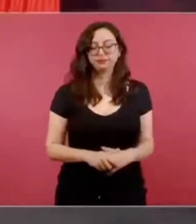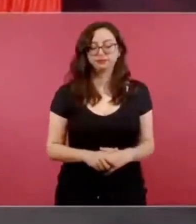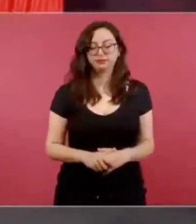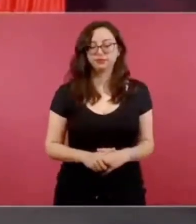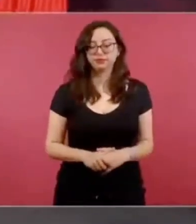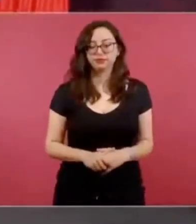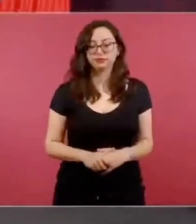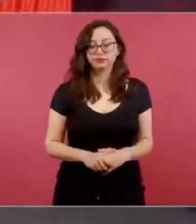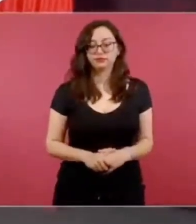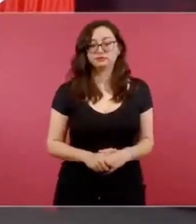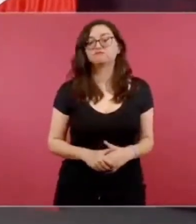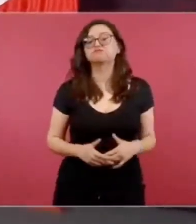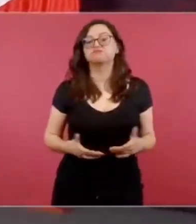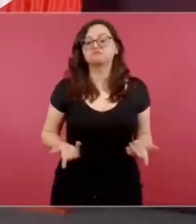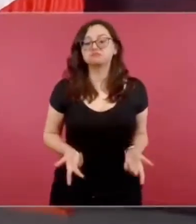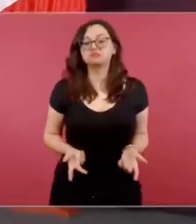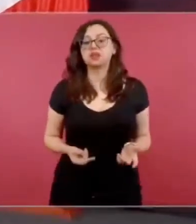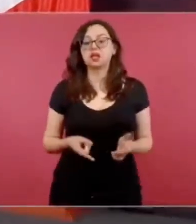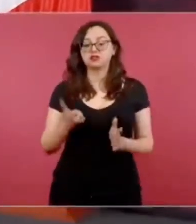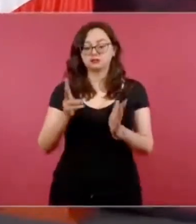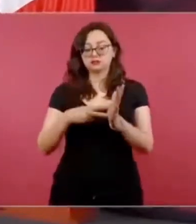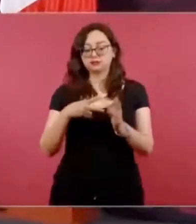inicia este proceso de transformación